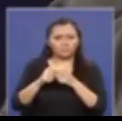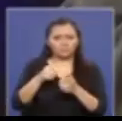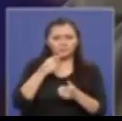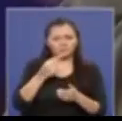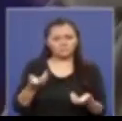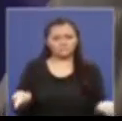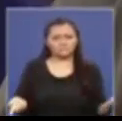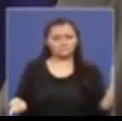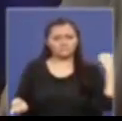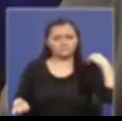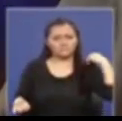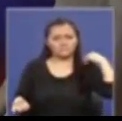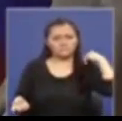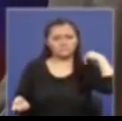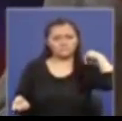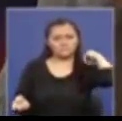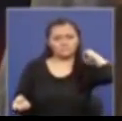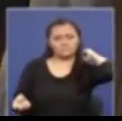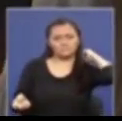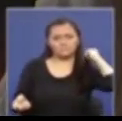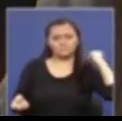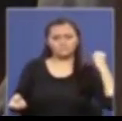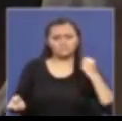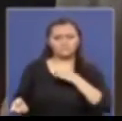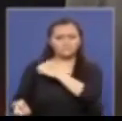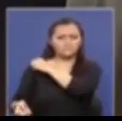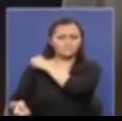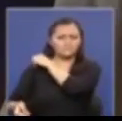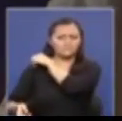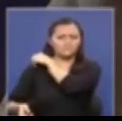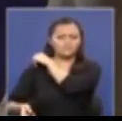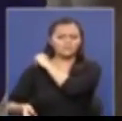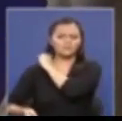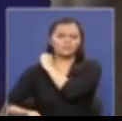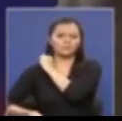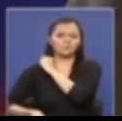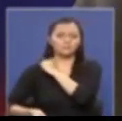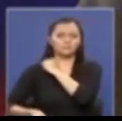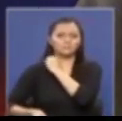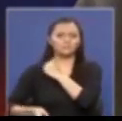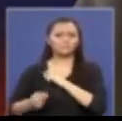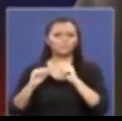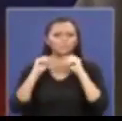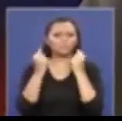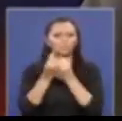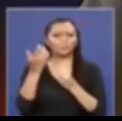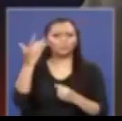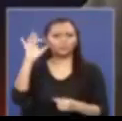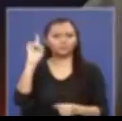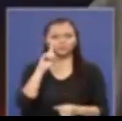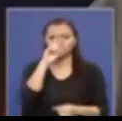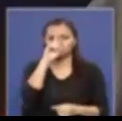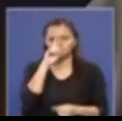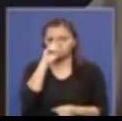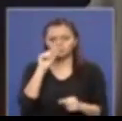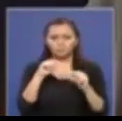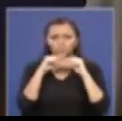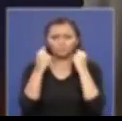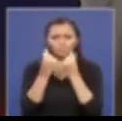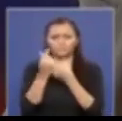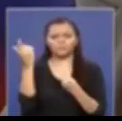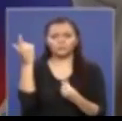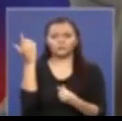que decir esto. Ahí tenemos, se infiltraron abogados de Pachacute, los Tirapiedra, hicieron, armaron organizaciones